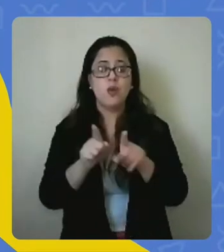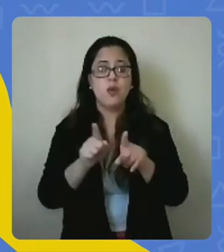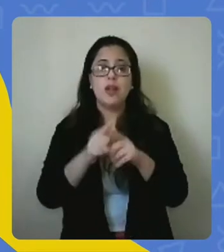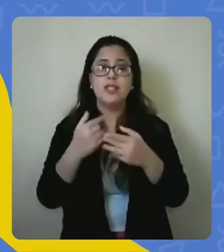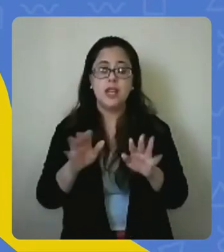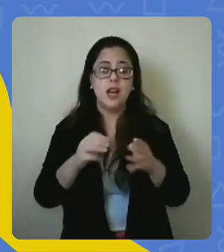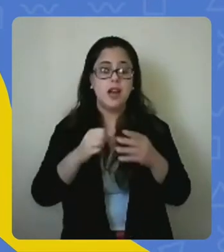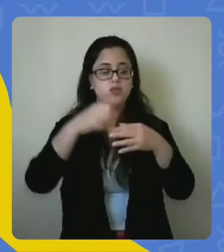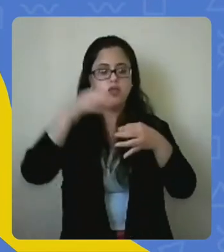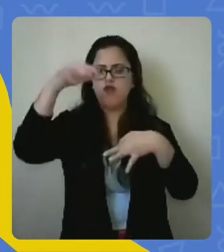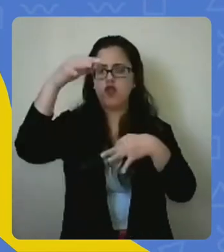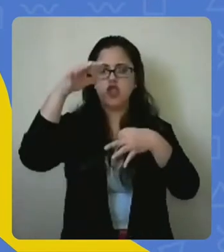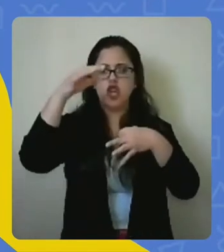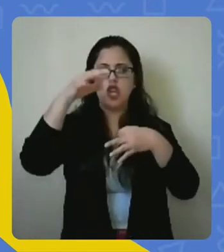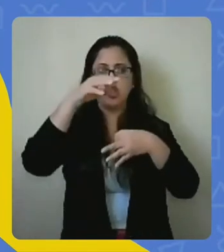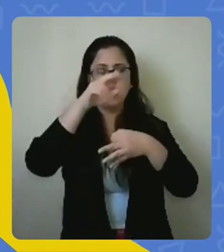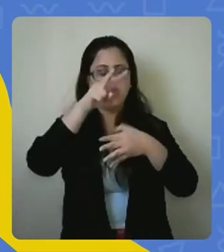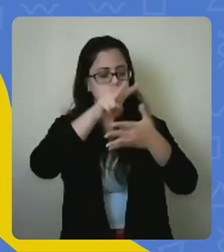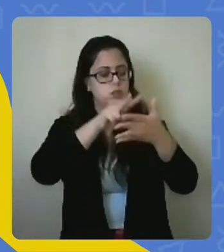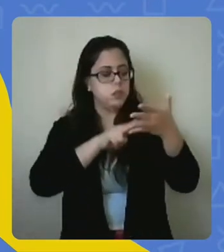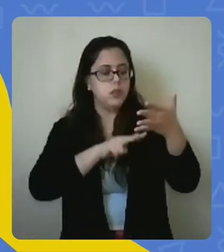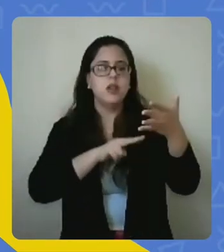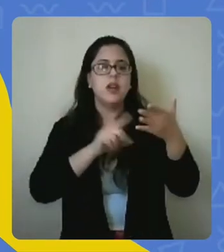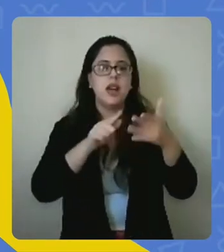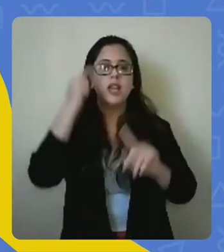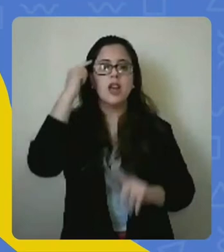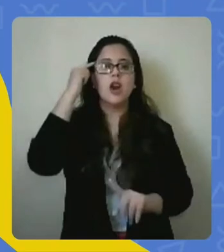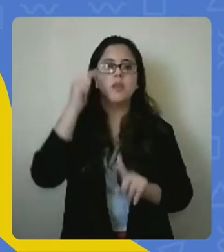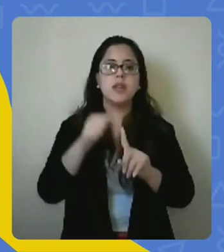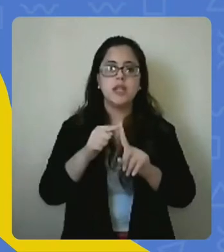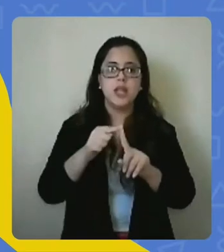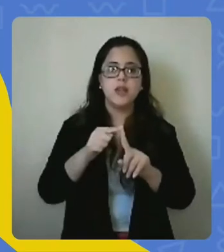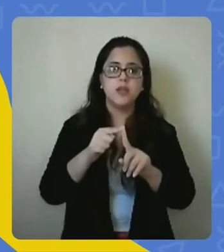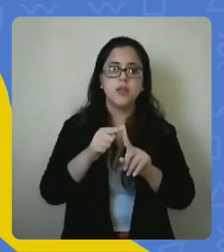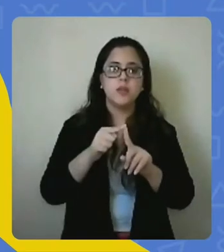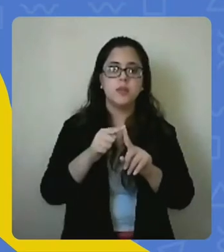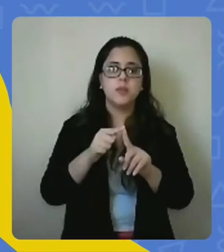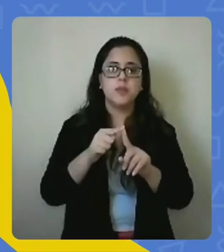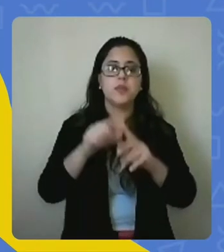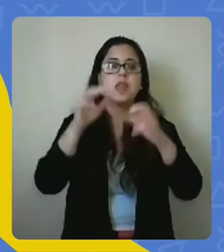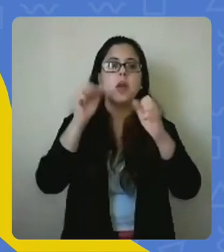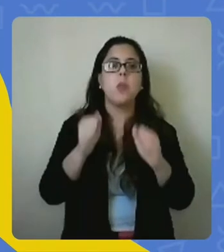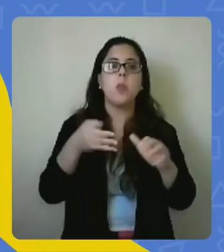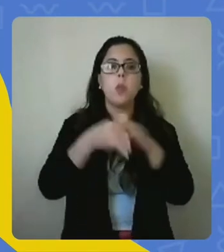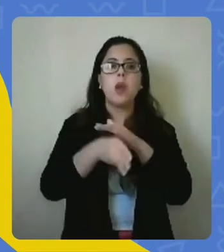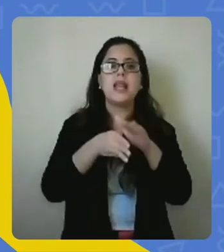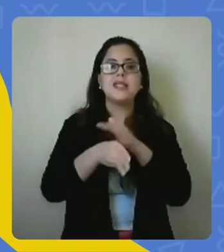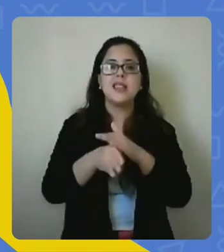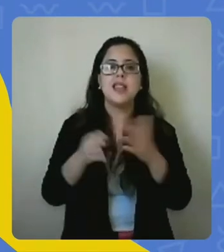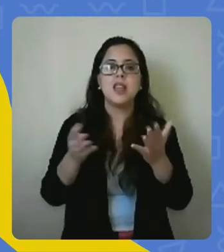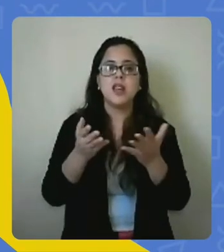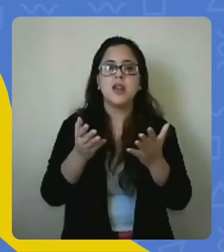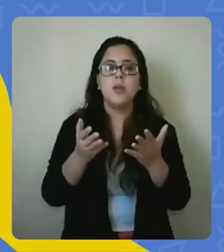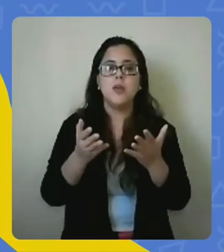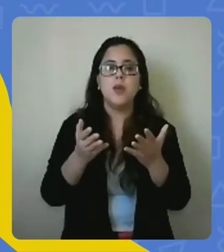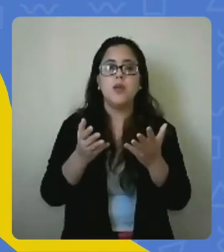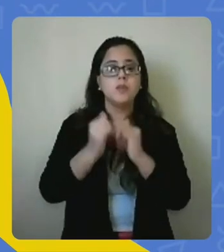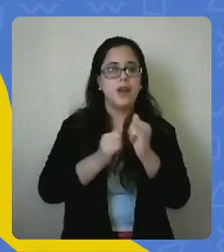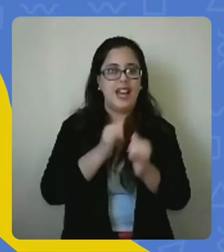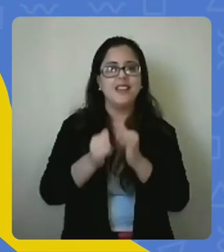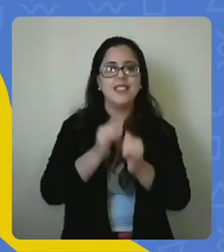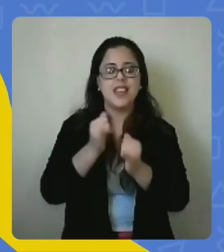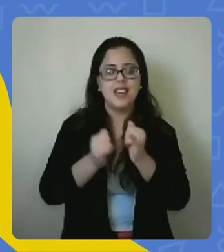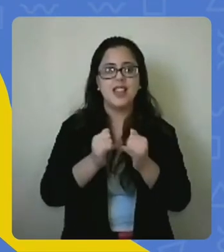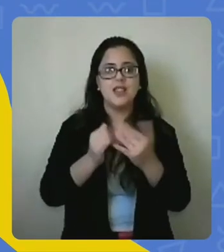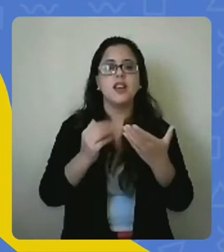dentro de la caja del juego, la idea también es que puedan acceder a esto a partir de en internet, ¿no?, con el código QR.